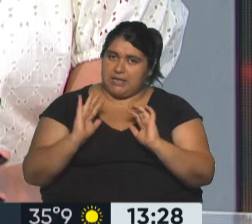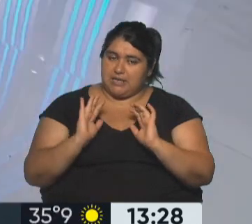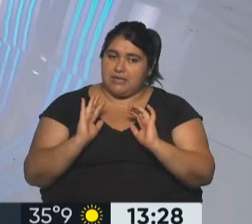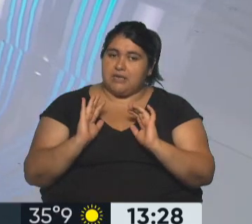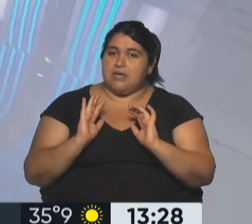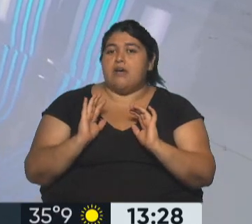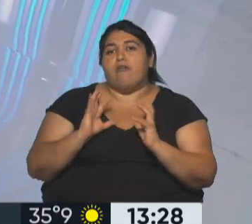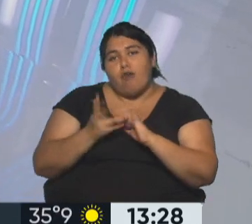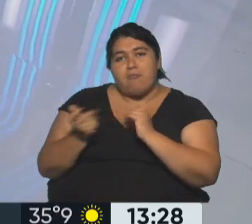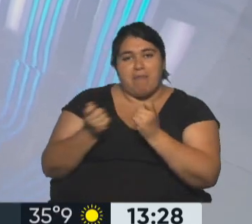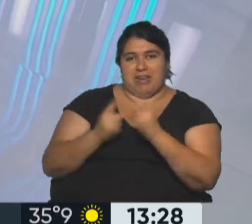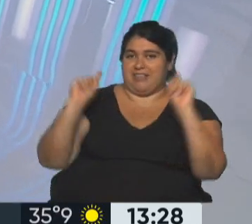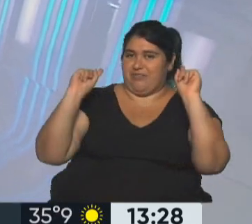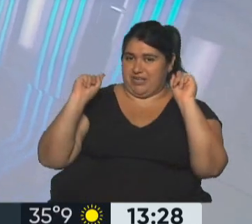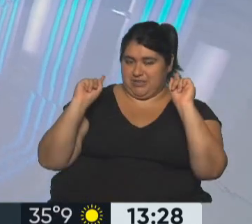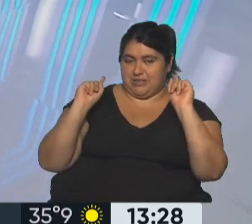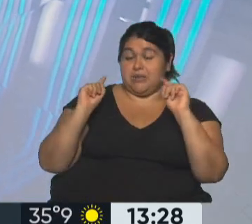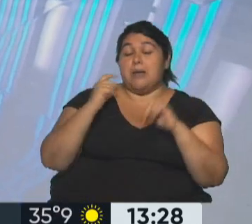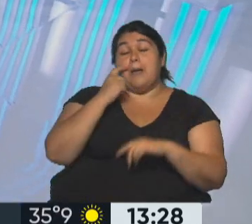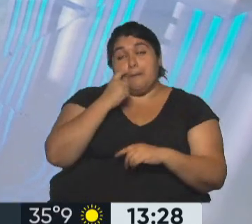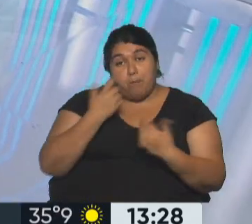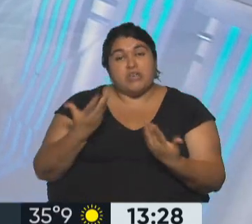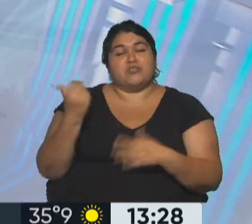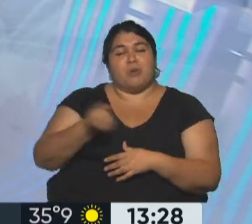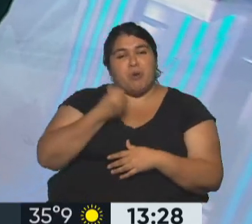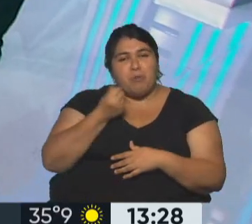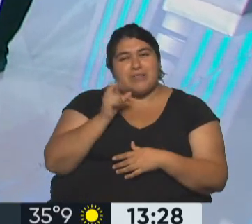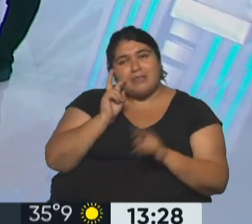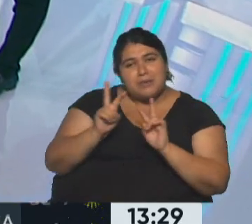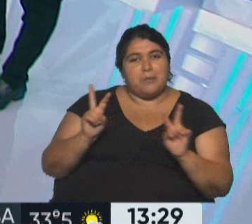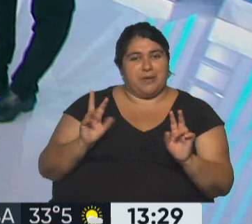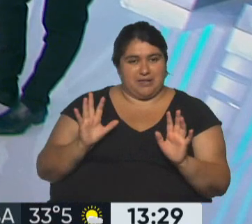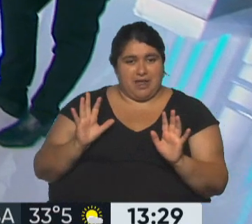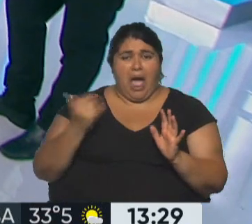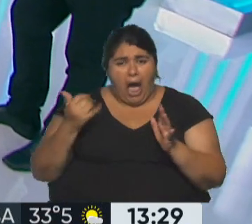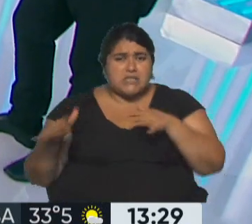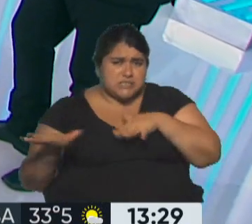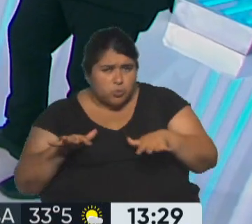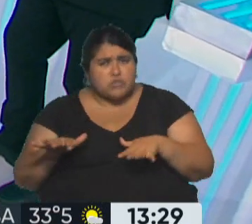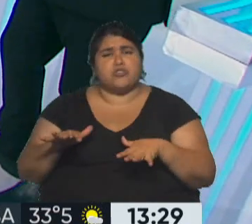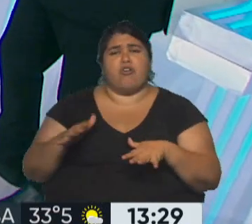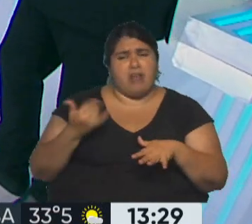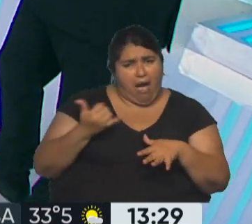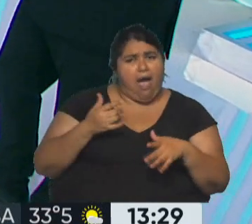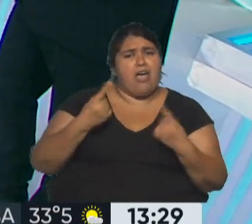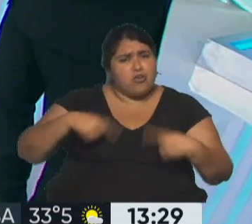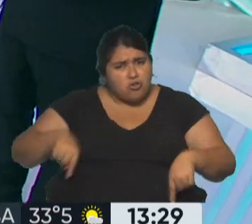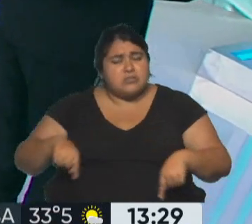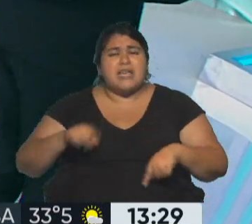legitimidad. En eso me parece que hay que tratar de ver, y por supuesto tiene reacciones de un lado y del otro. Las reacciones